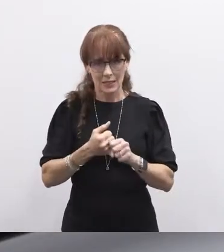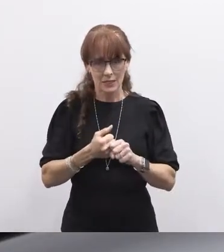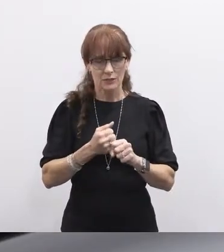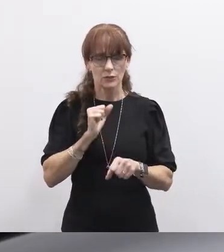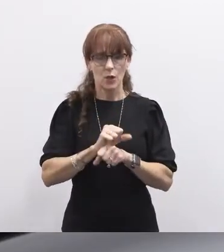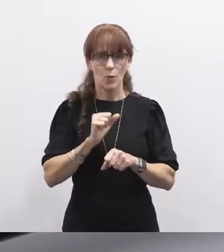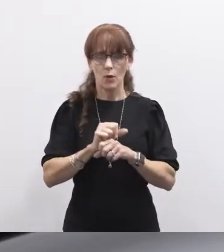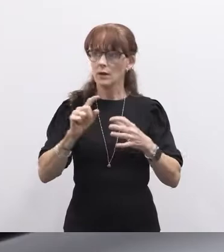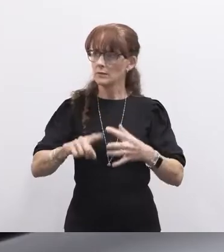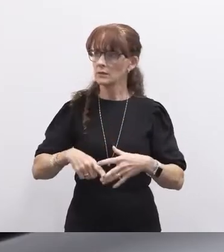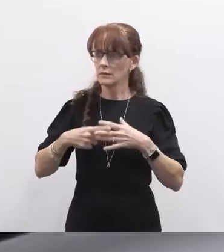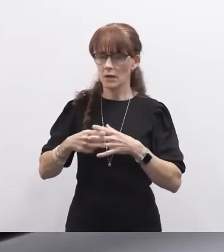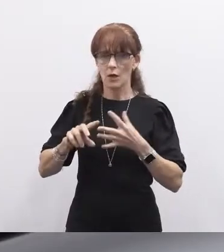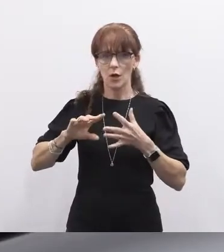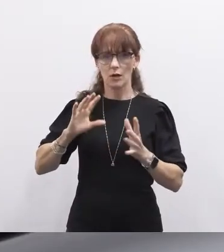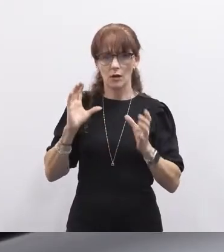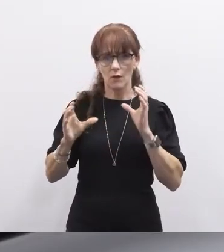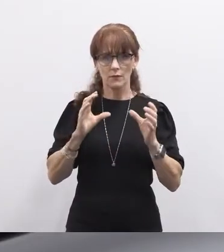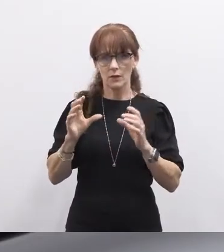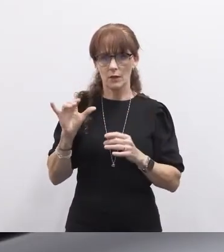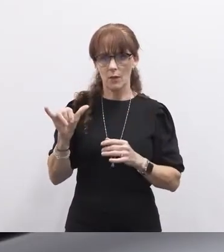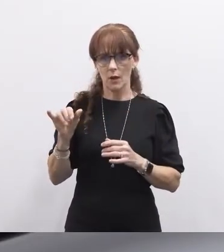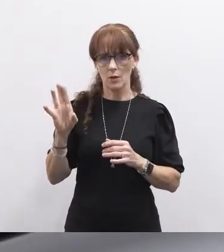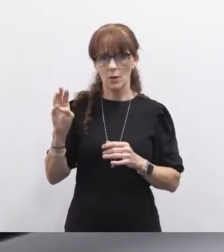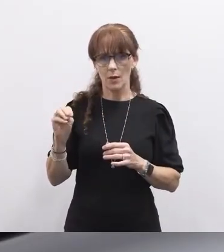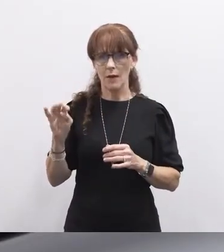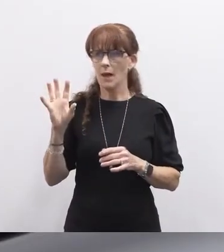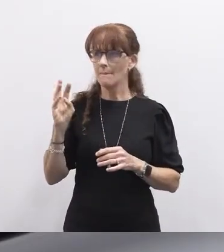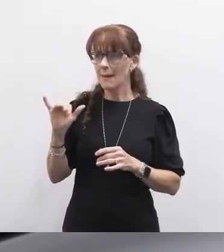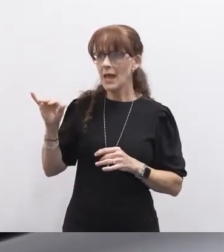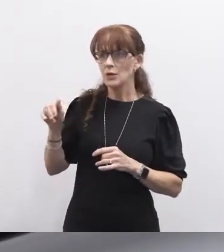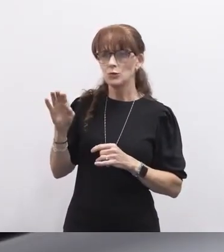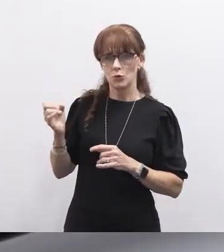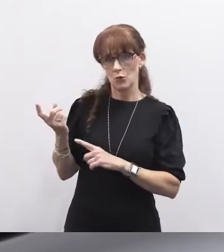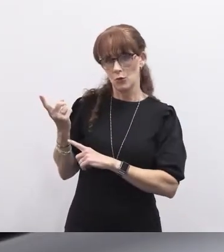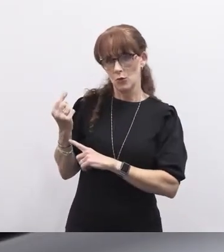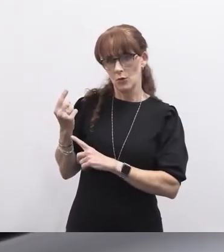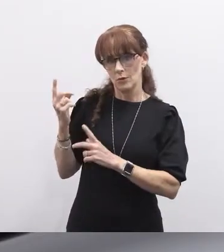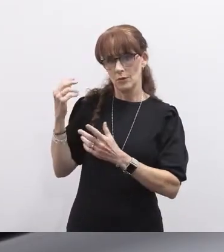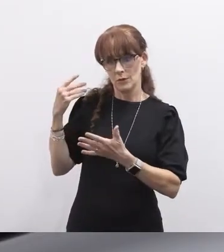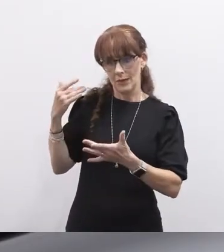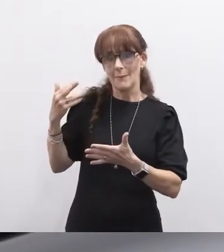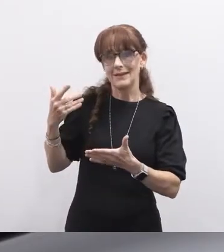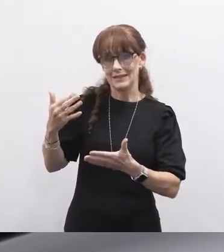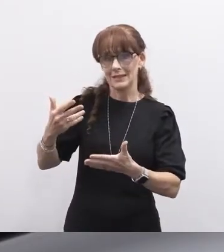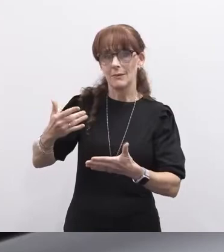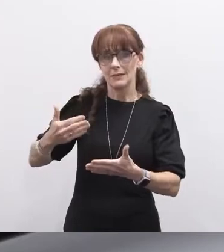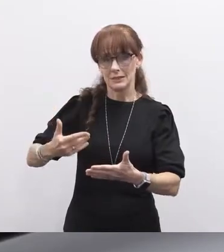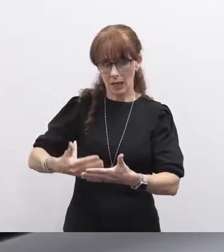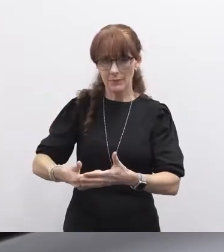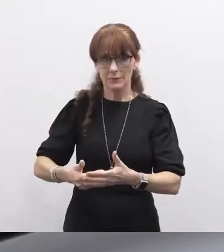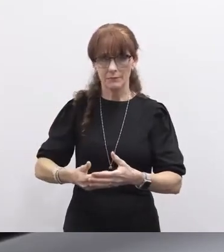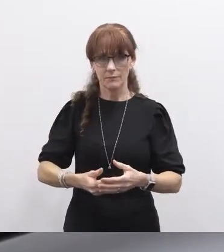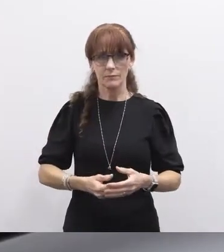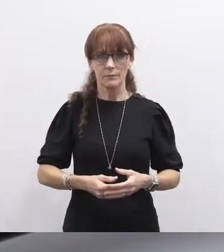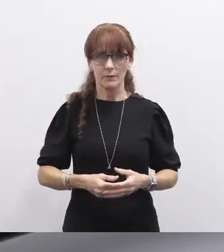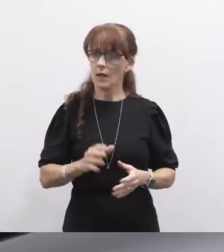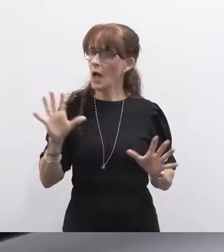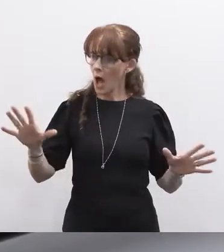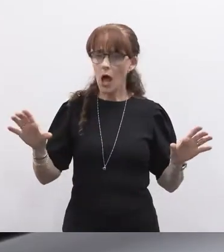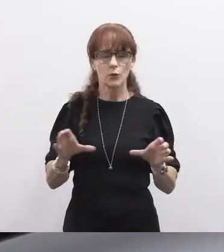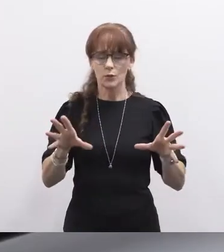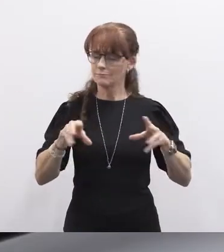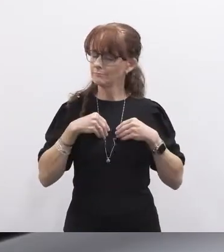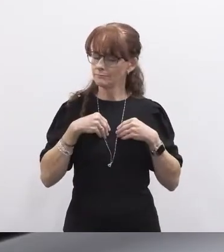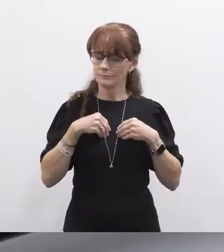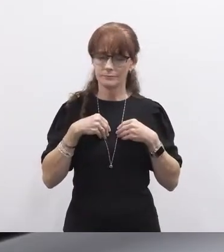que ha pasado, me acuerdo una conversación, Yumi, en mayo o junio de lo que venía. Y ella